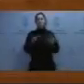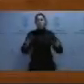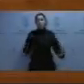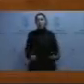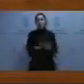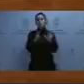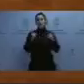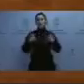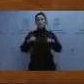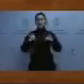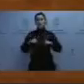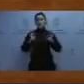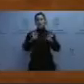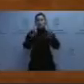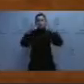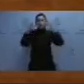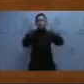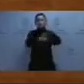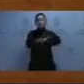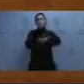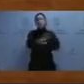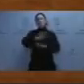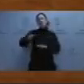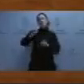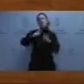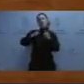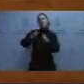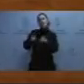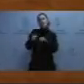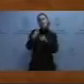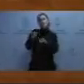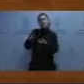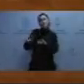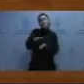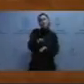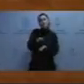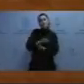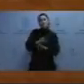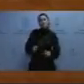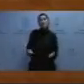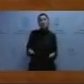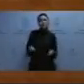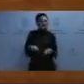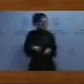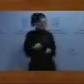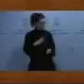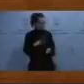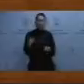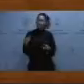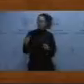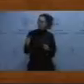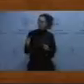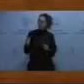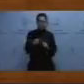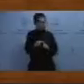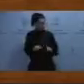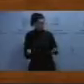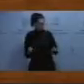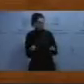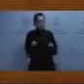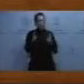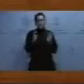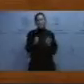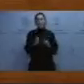el Consejo de Gobierno pidió al consultivo informe. ¿Y qué hicieron con ello? Nada. Luego que concluya. Finalizo, presidente. El Grupo